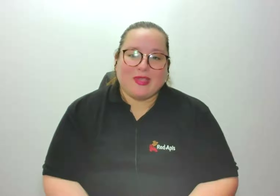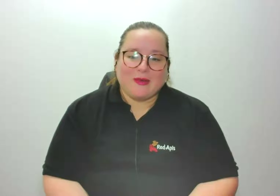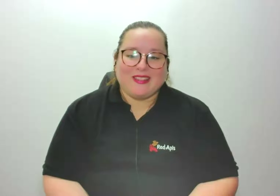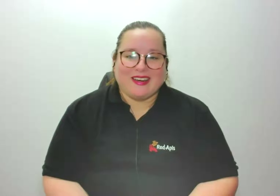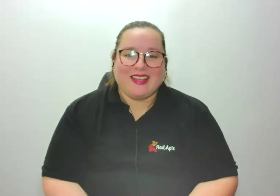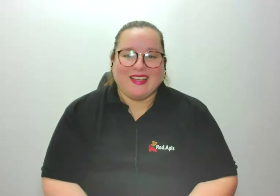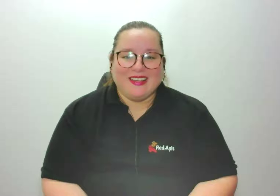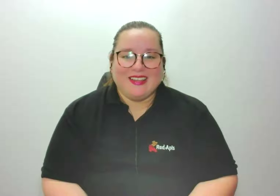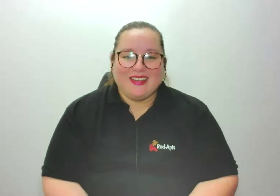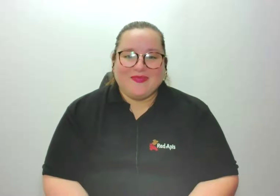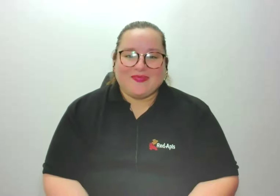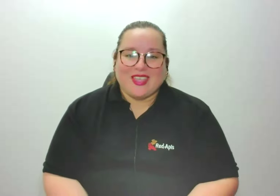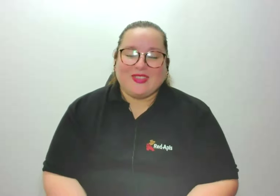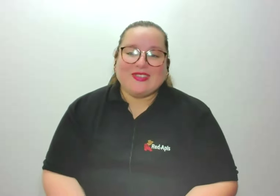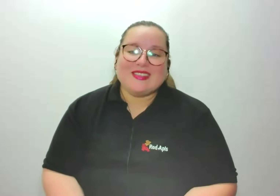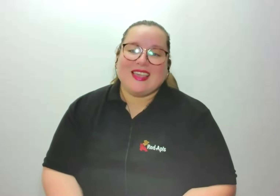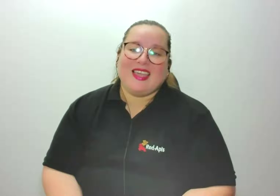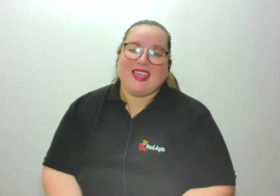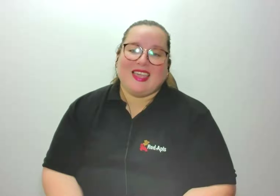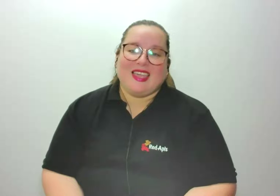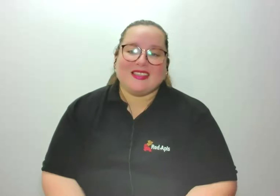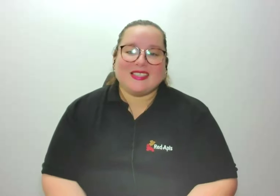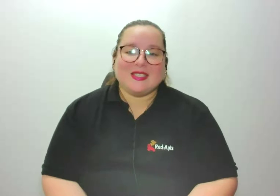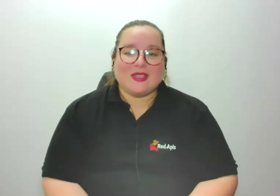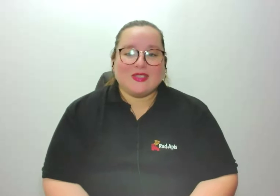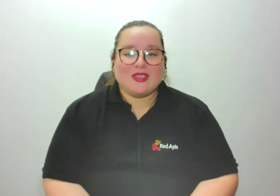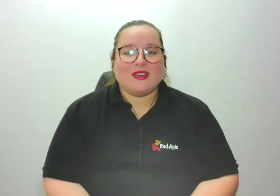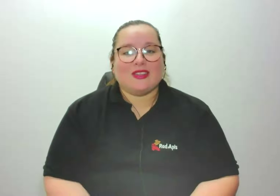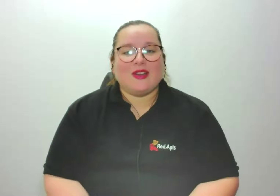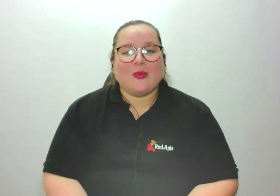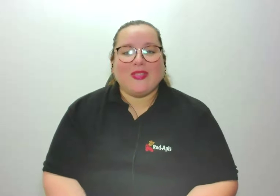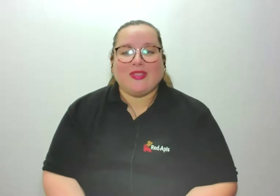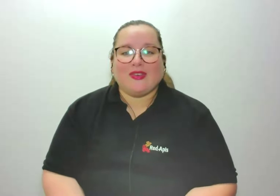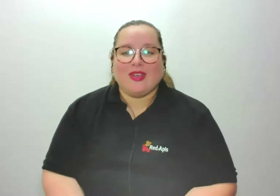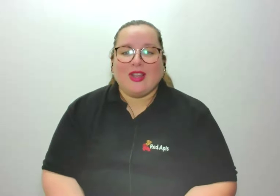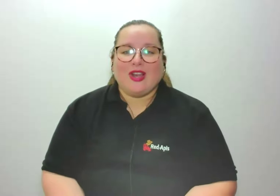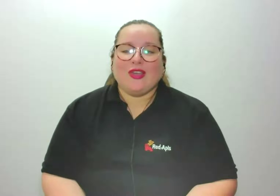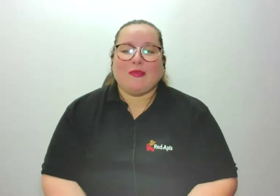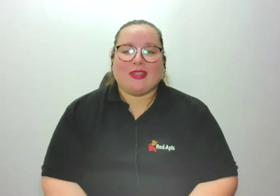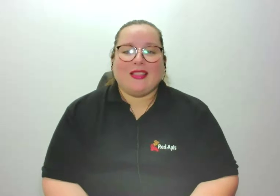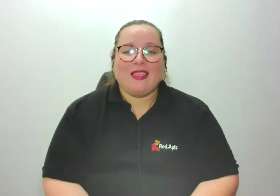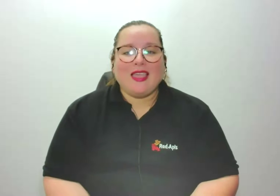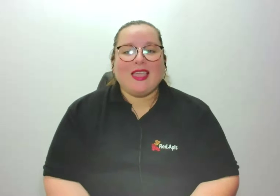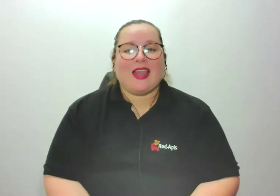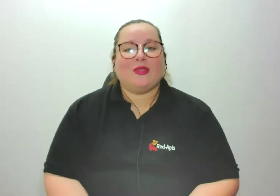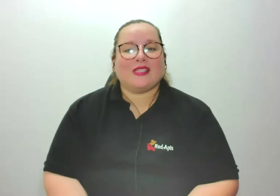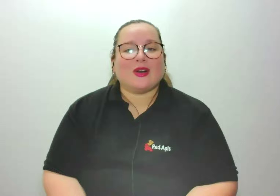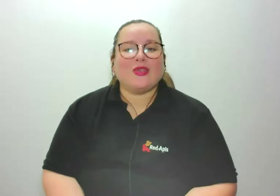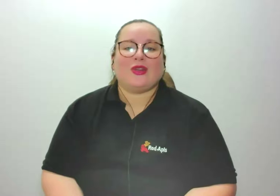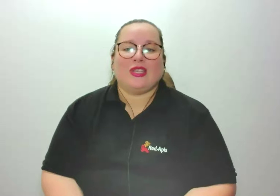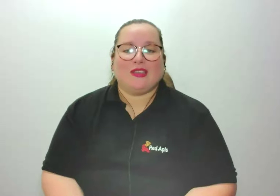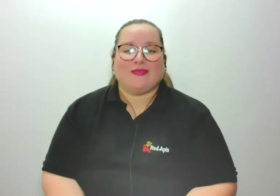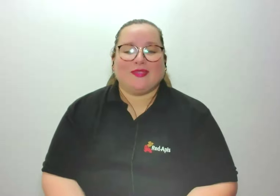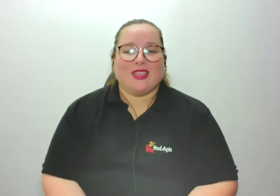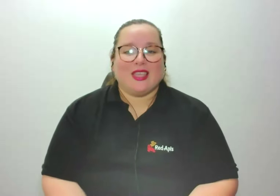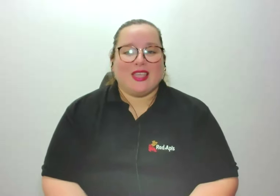para poder aprenderlas. Entonces, en esa situación de contar los cuentos, lo importante es generar un desarrollo